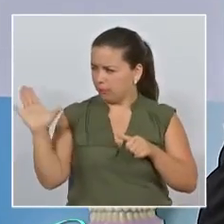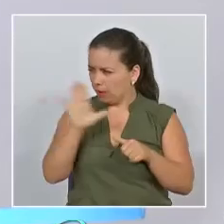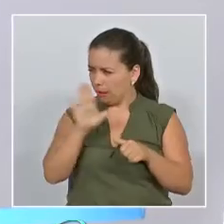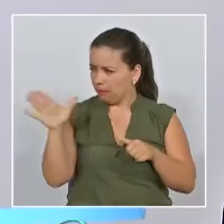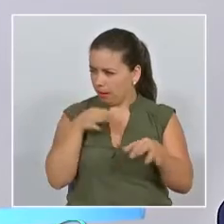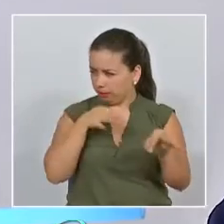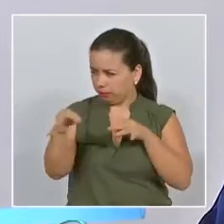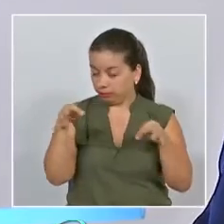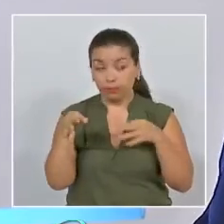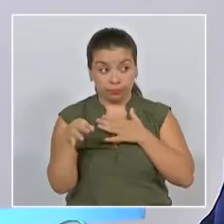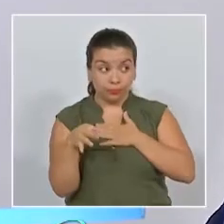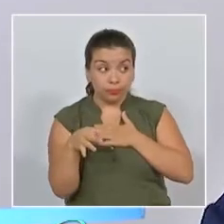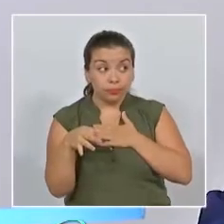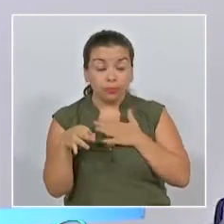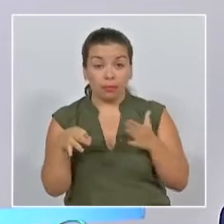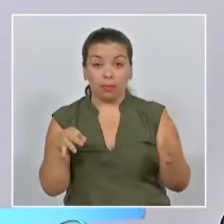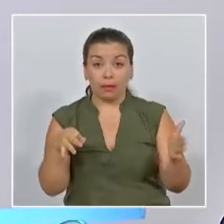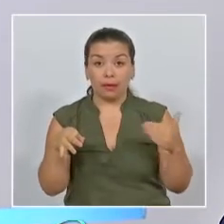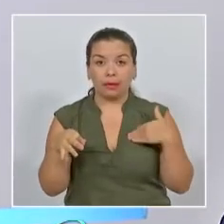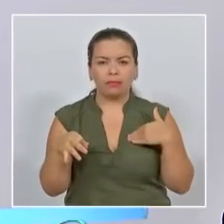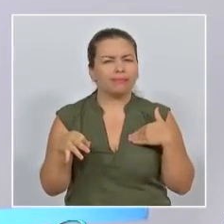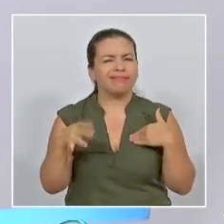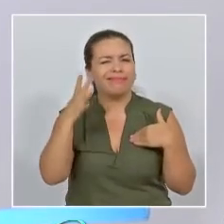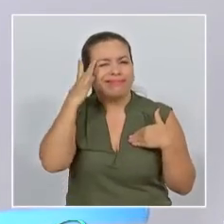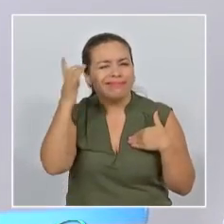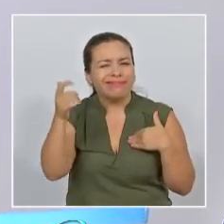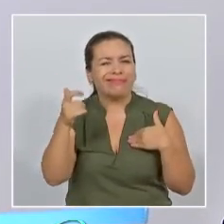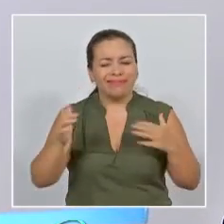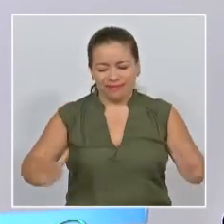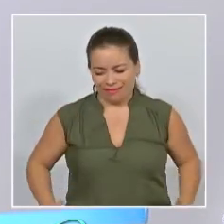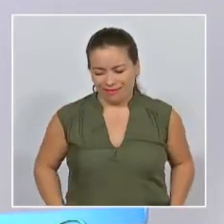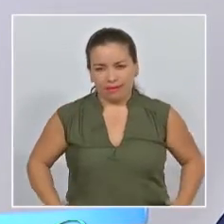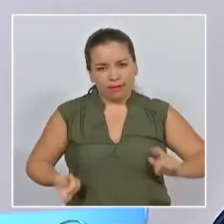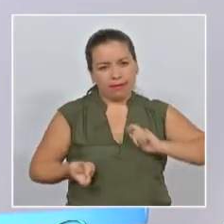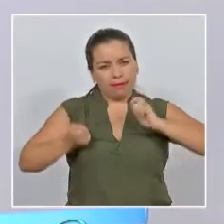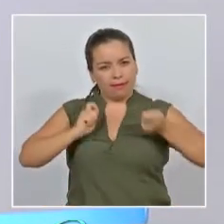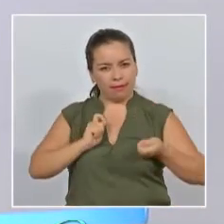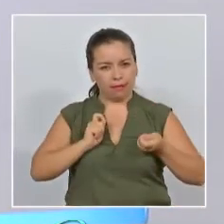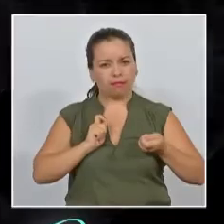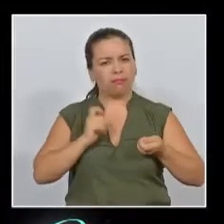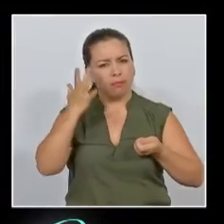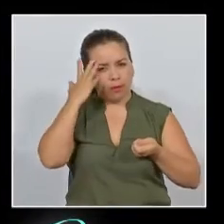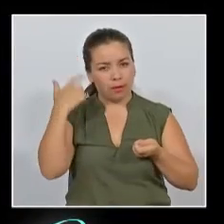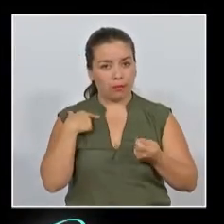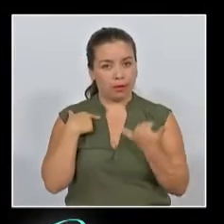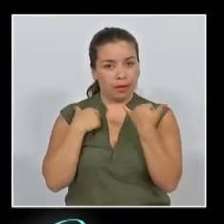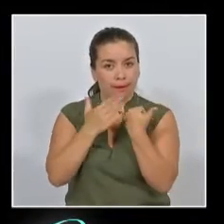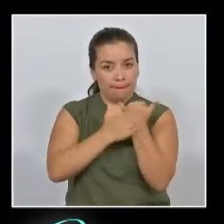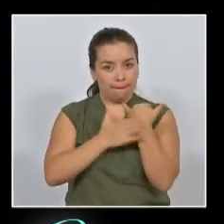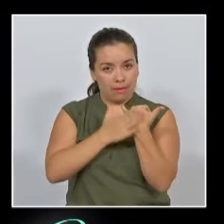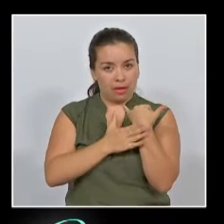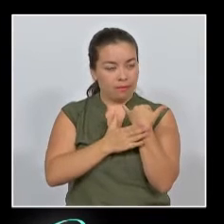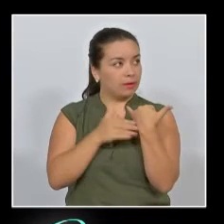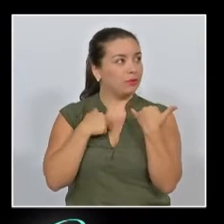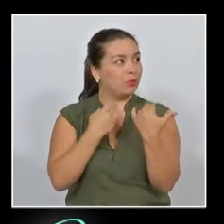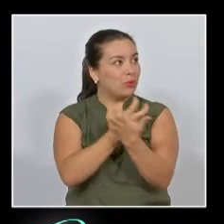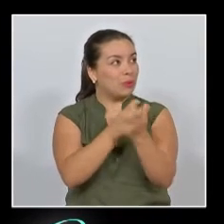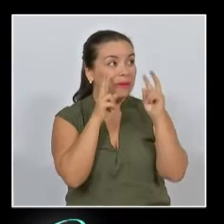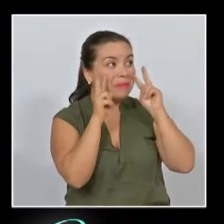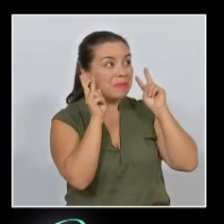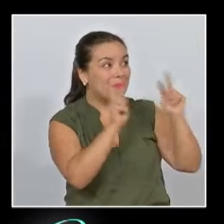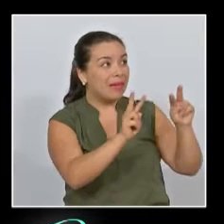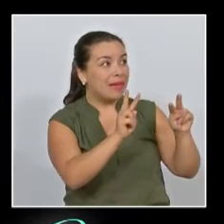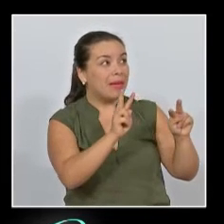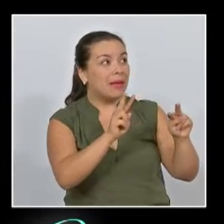explicaciones. Sí, mire, ¿por qué muchas veces hay que hacer trasplante de cadera? Entonces está la pelvis y está el fémur, ahí está eso que